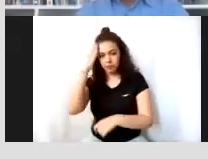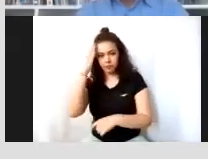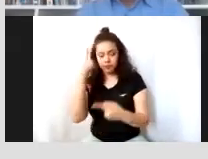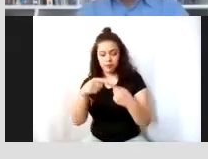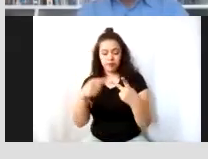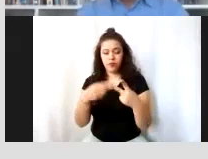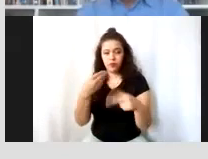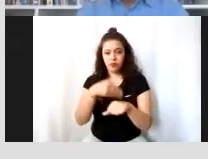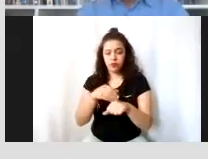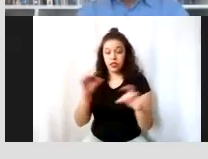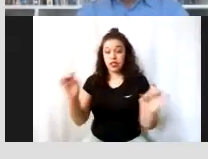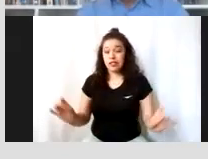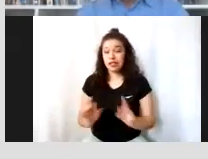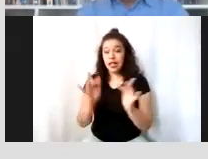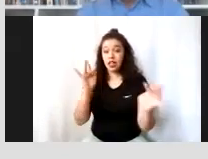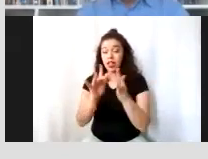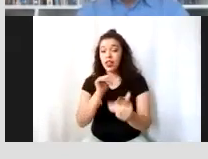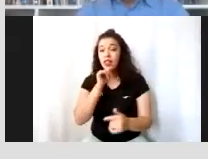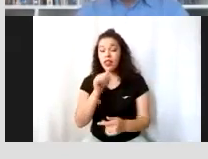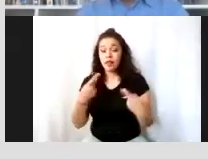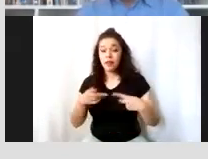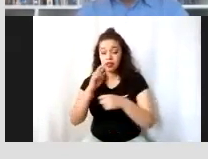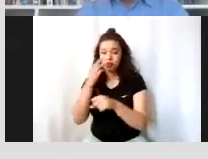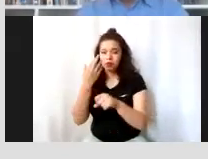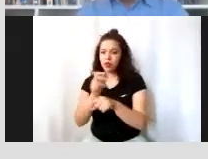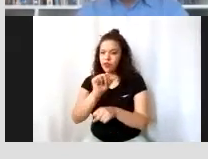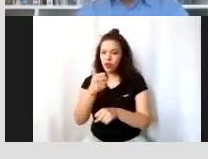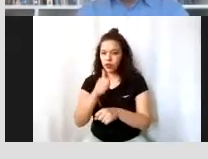otra en caso de que no se localice a la persona responsable.